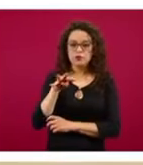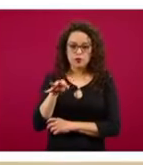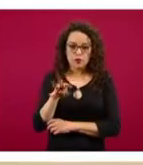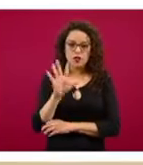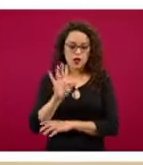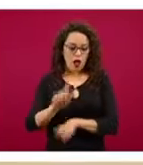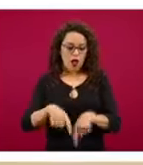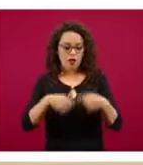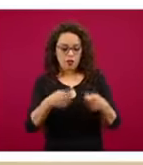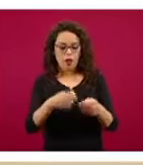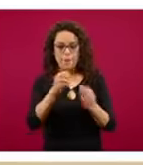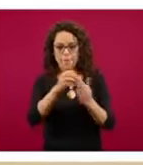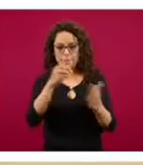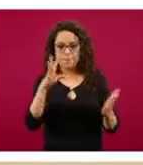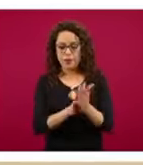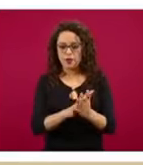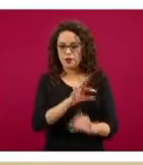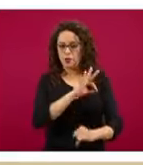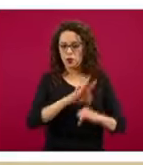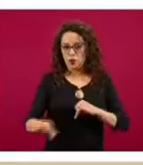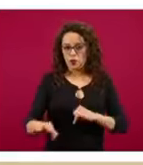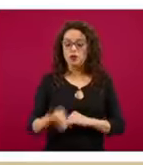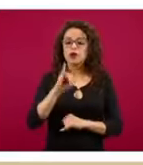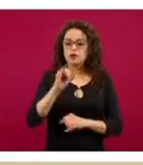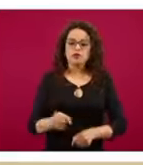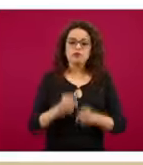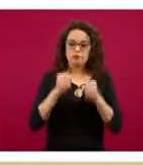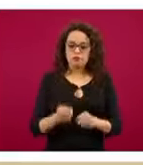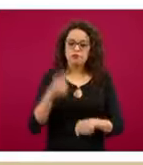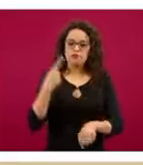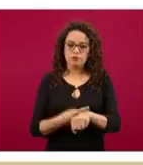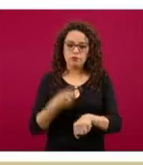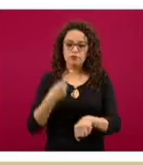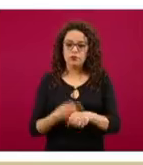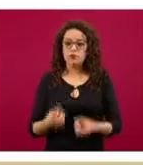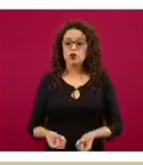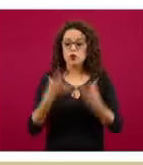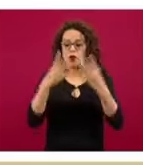clasificación final, se confirman como COVID-19 y son